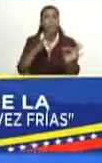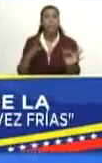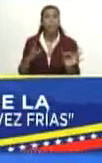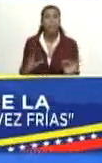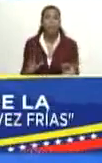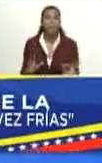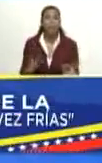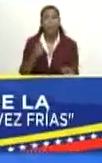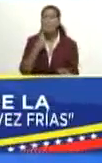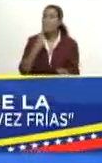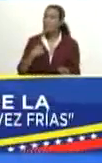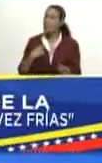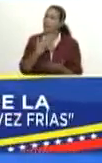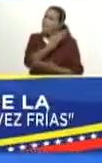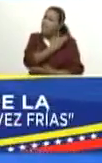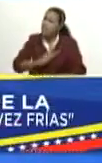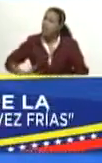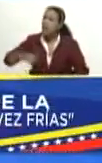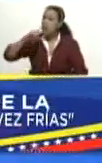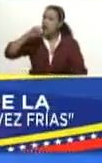Y me dijo, presidente,